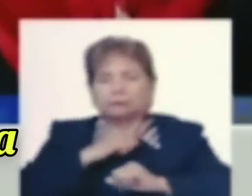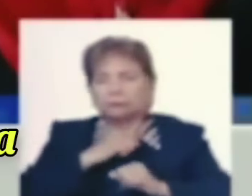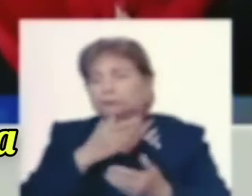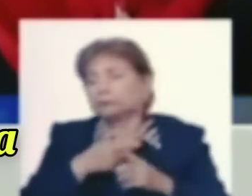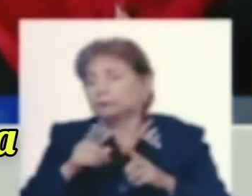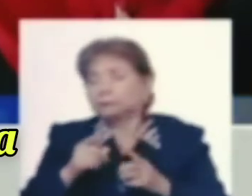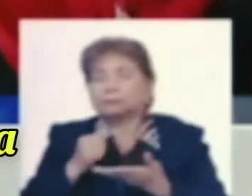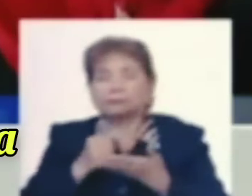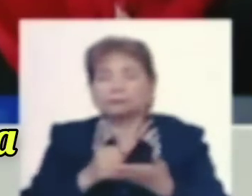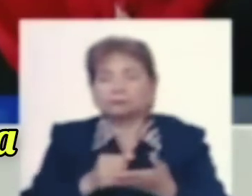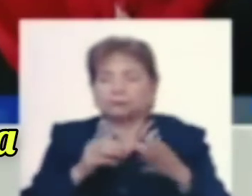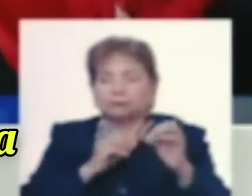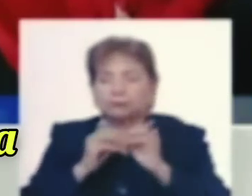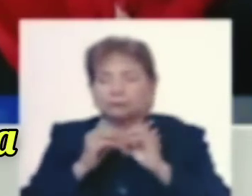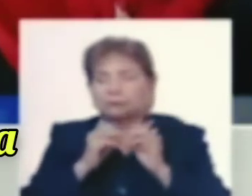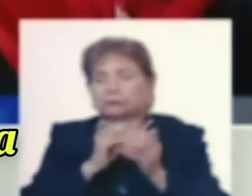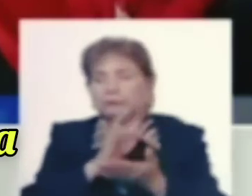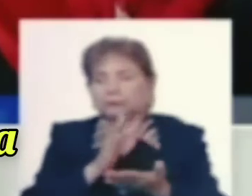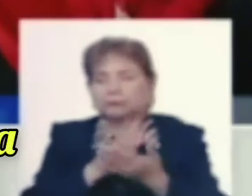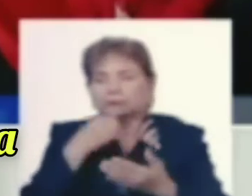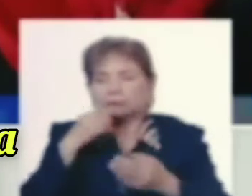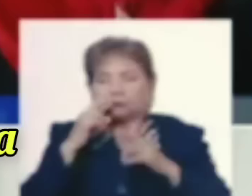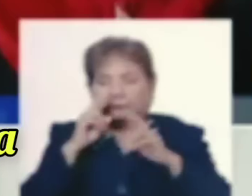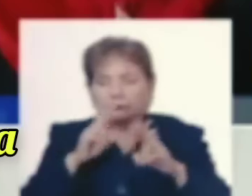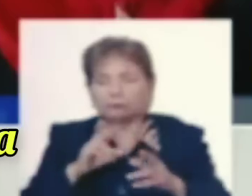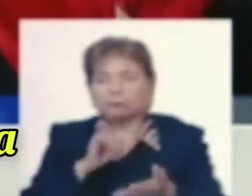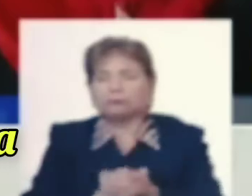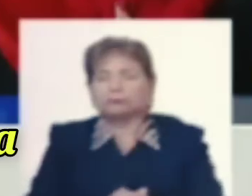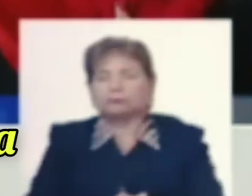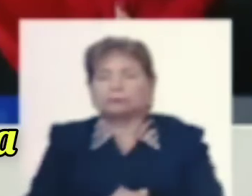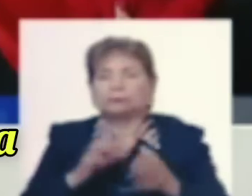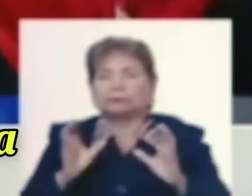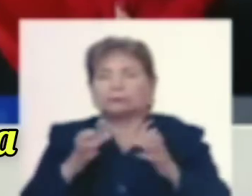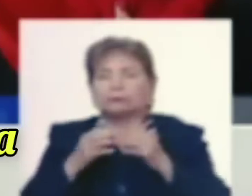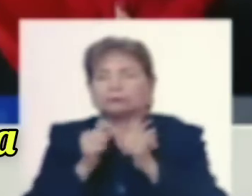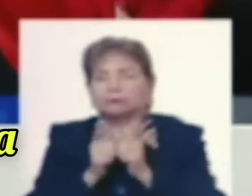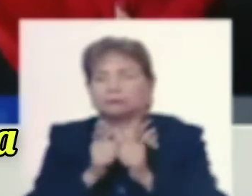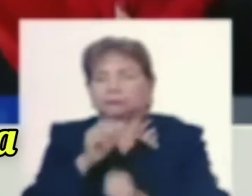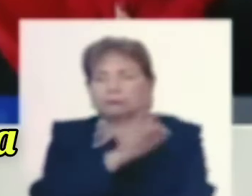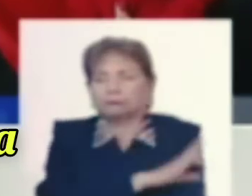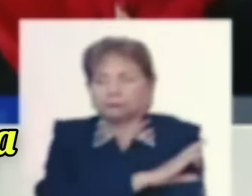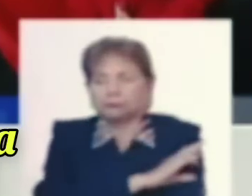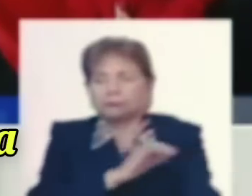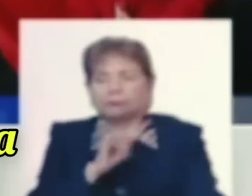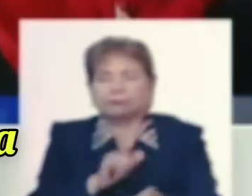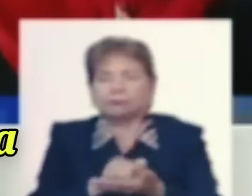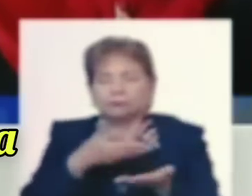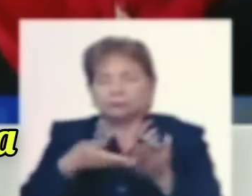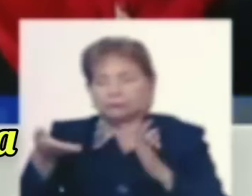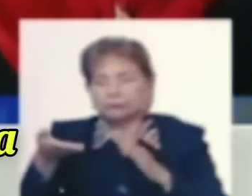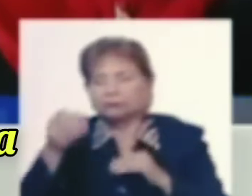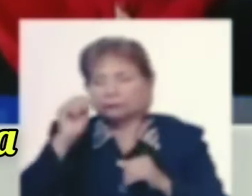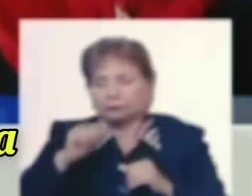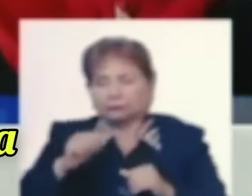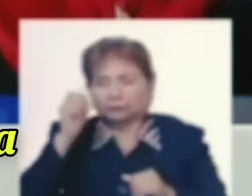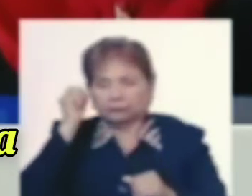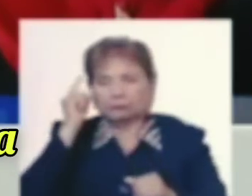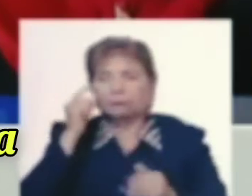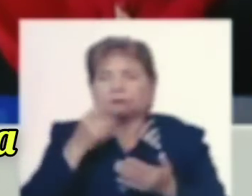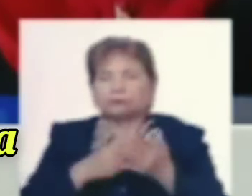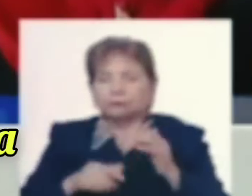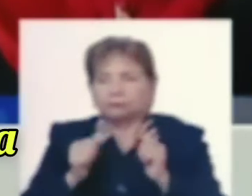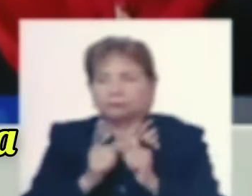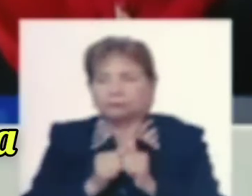defensor, y para aclarar la situación, usted debería responder, señor presidente de la Comisión de Fiscalización, si se envió o no en ese sentido ese